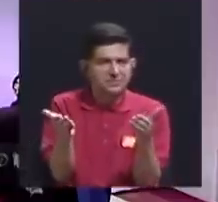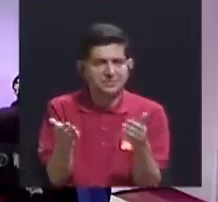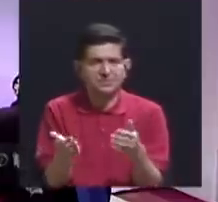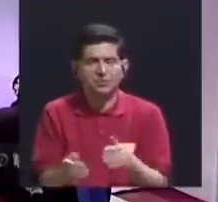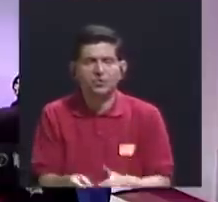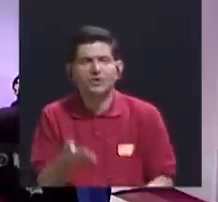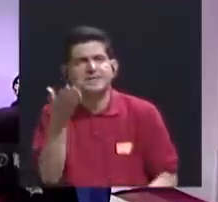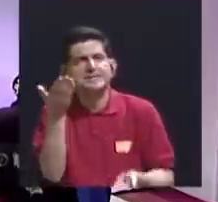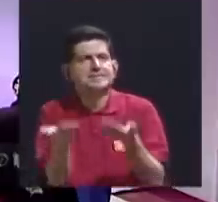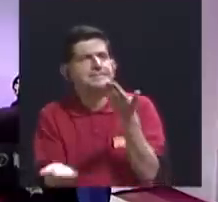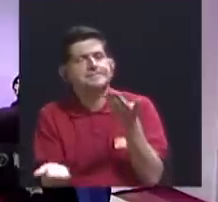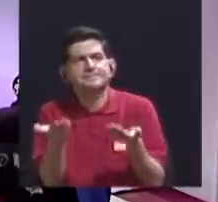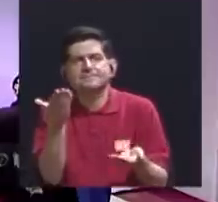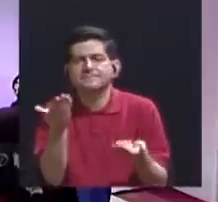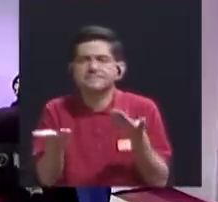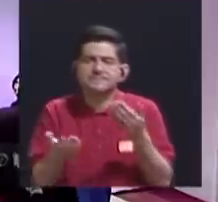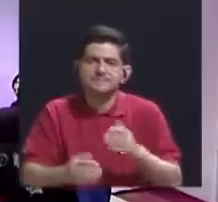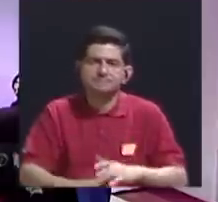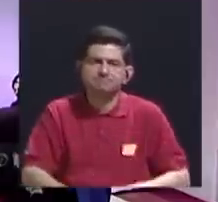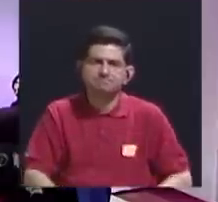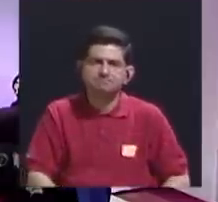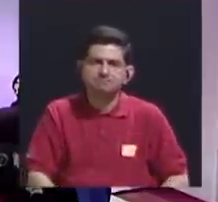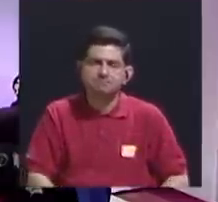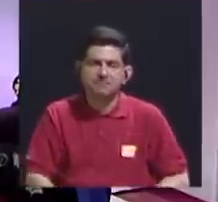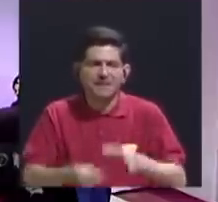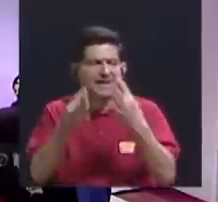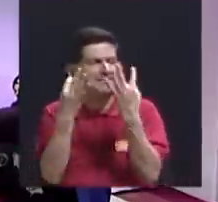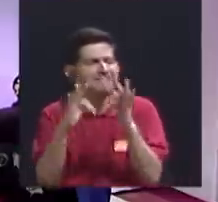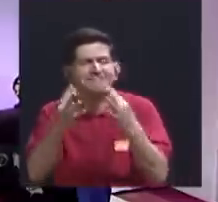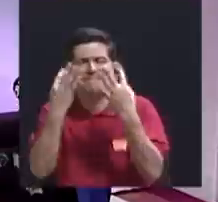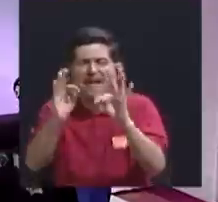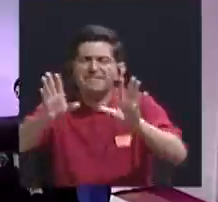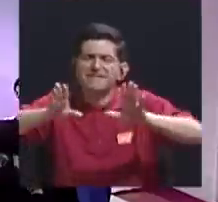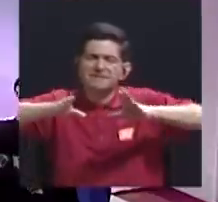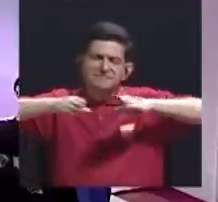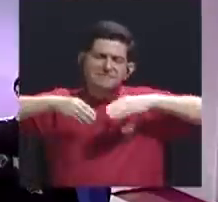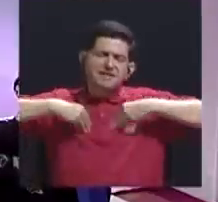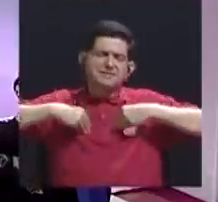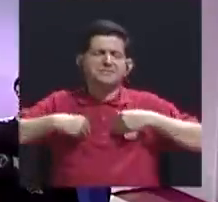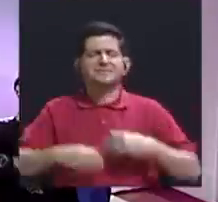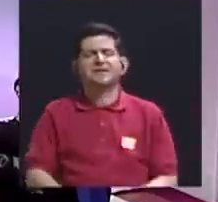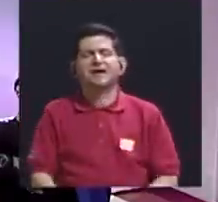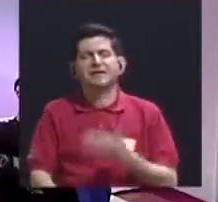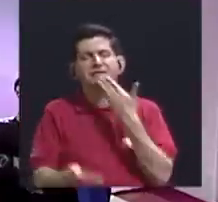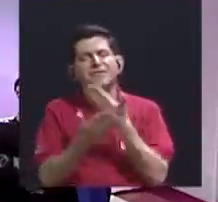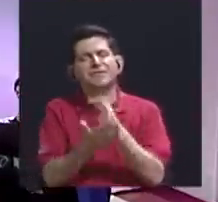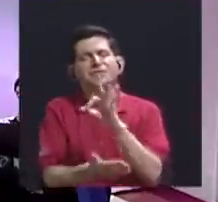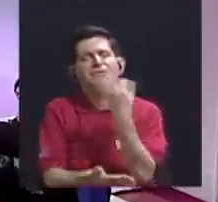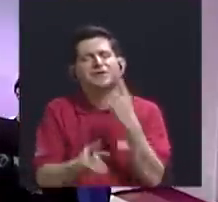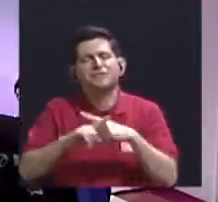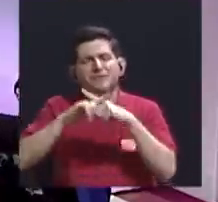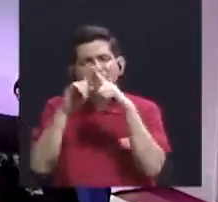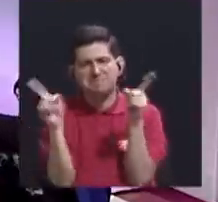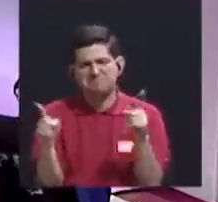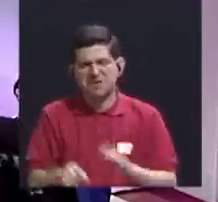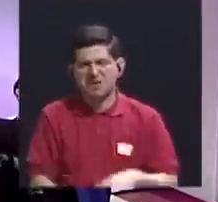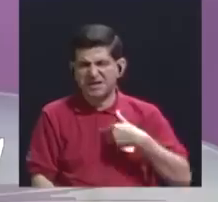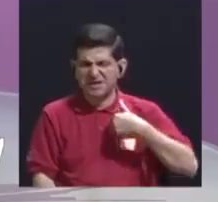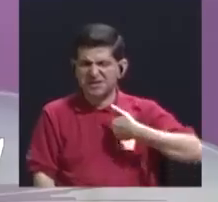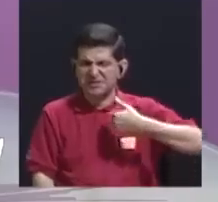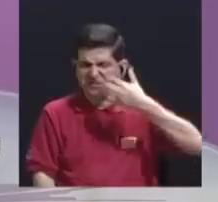pueden llegar a intentar aceptarnos de buena manera pero si